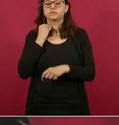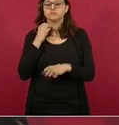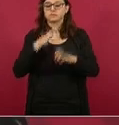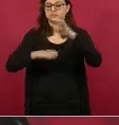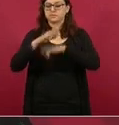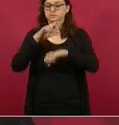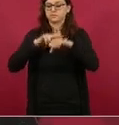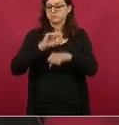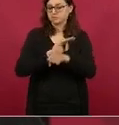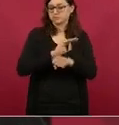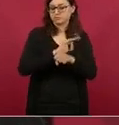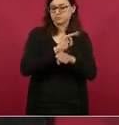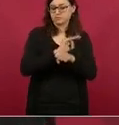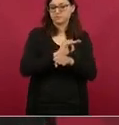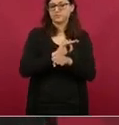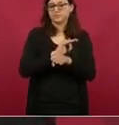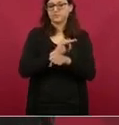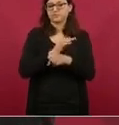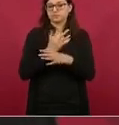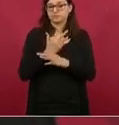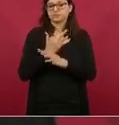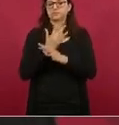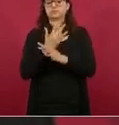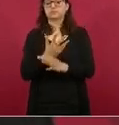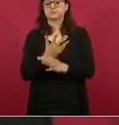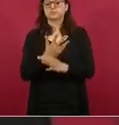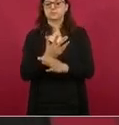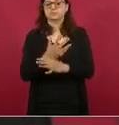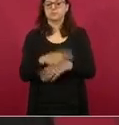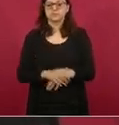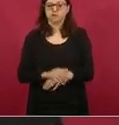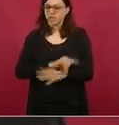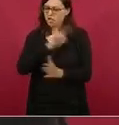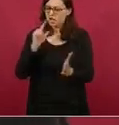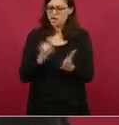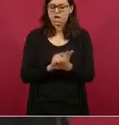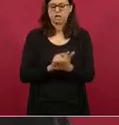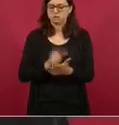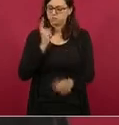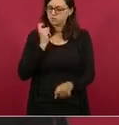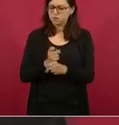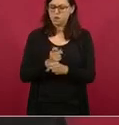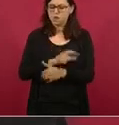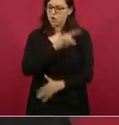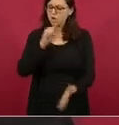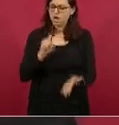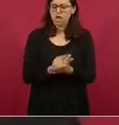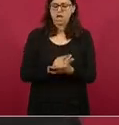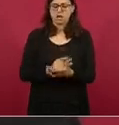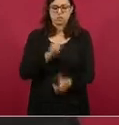empresarial. Su estribillo era: la ley es la ley. La ley es la